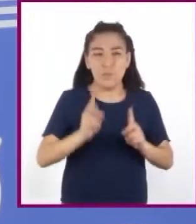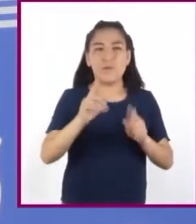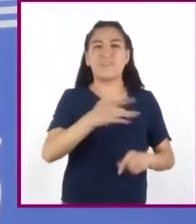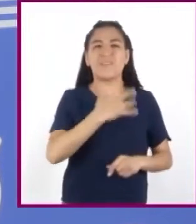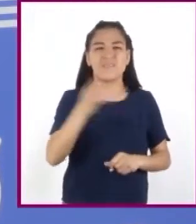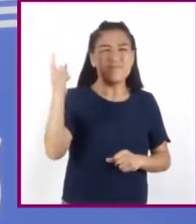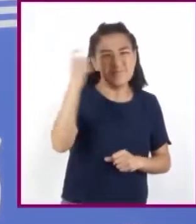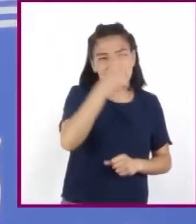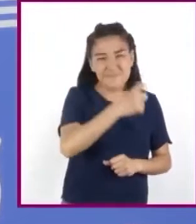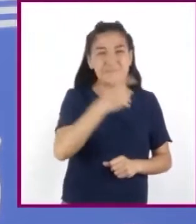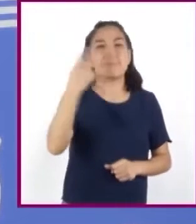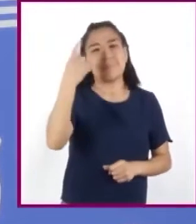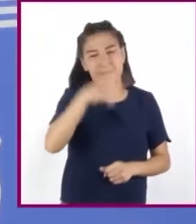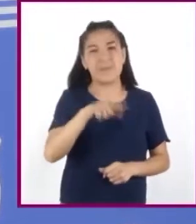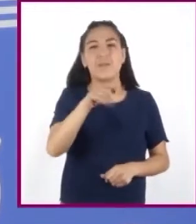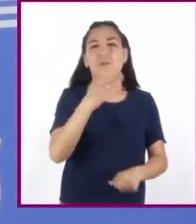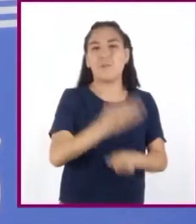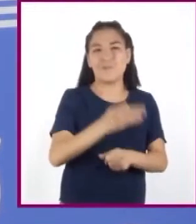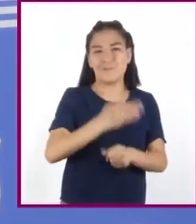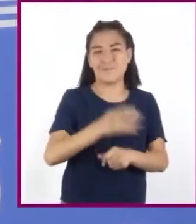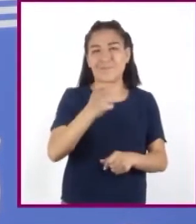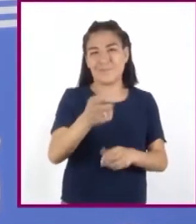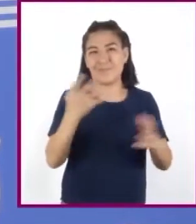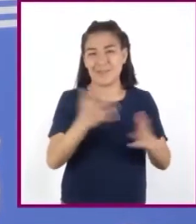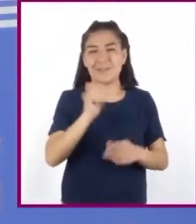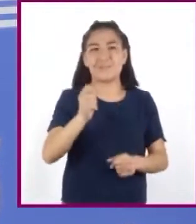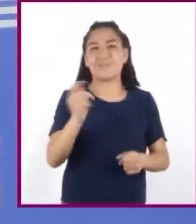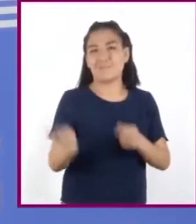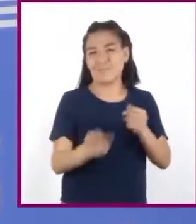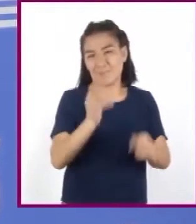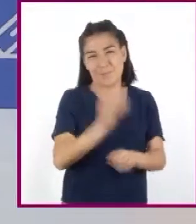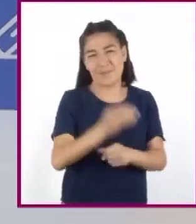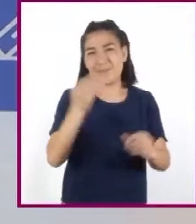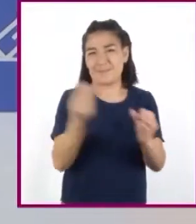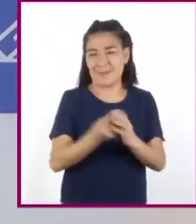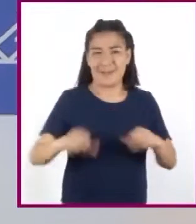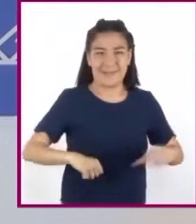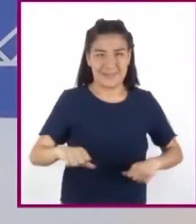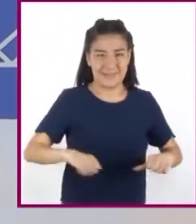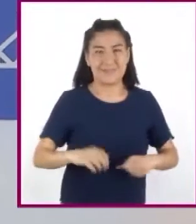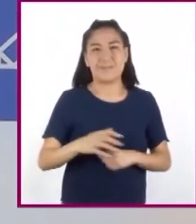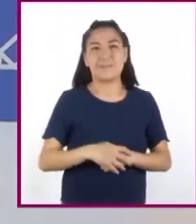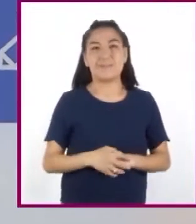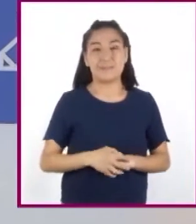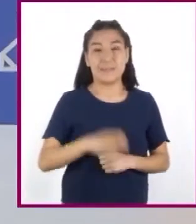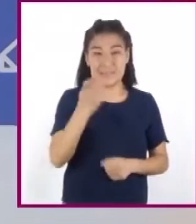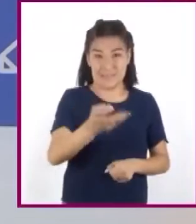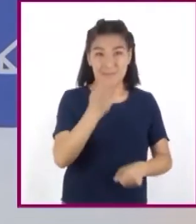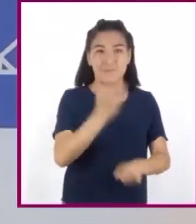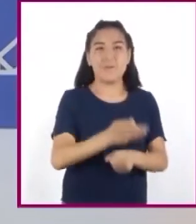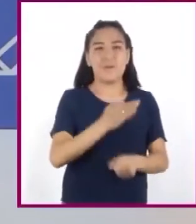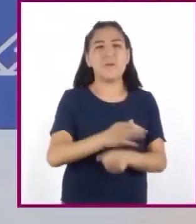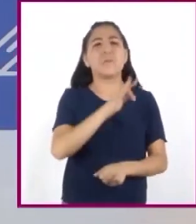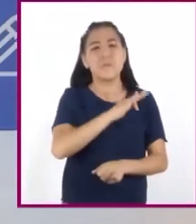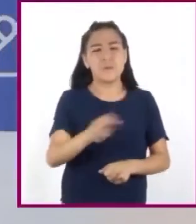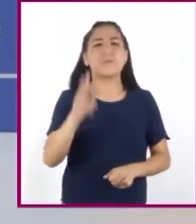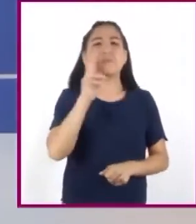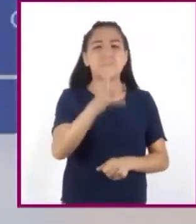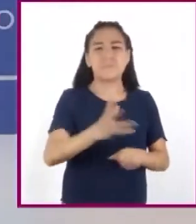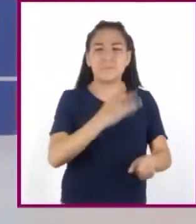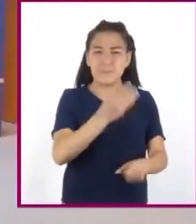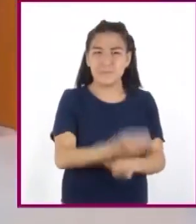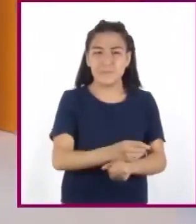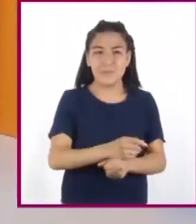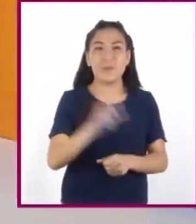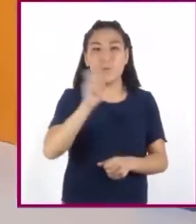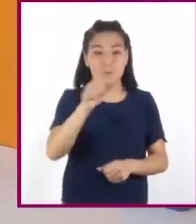o dificultades que surjan al resolver los planteamientos. Muchas de estas las podrán resolver al